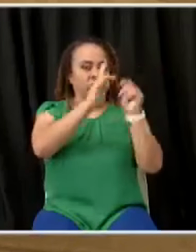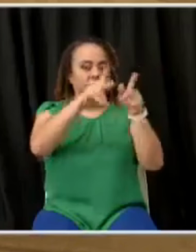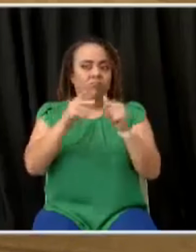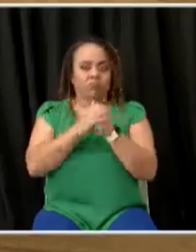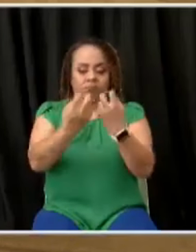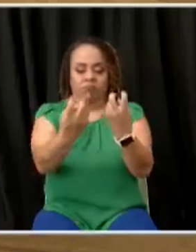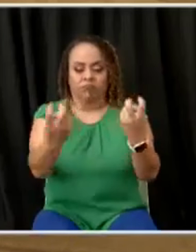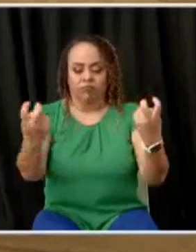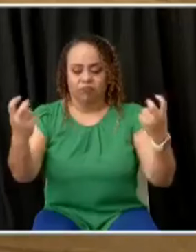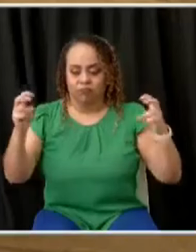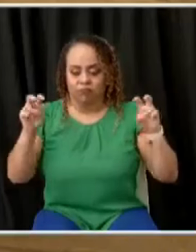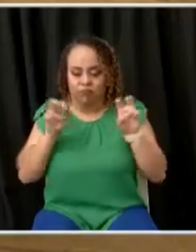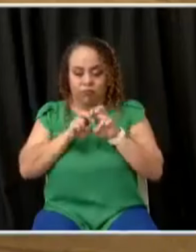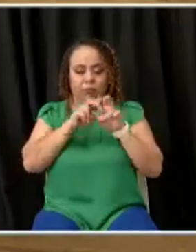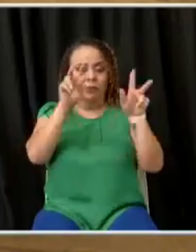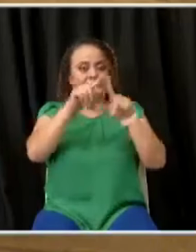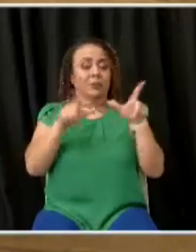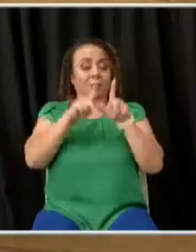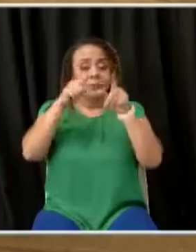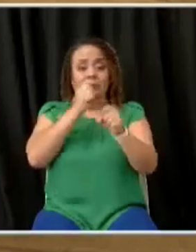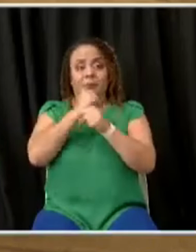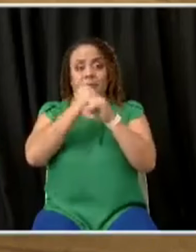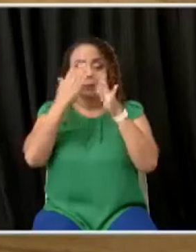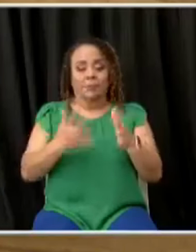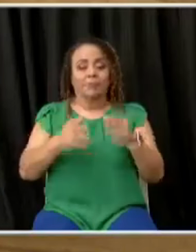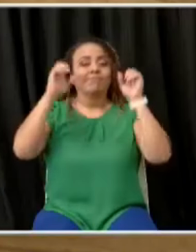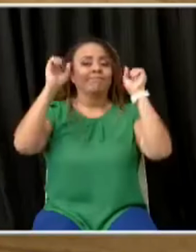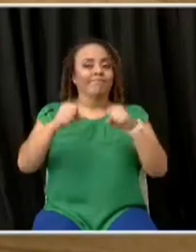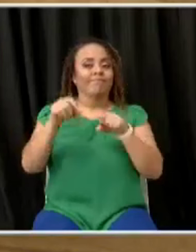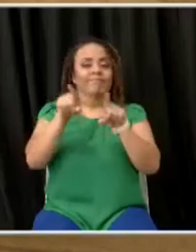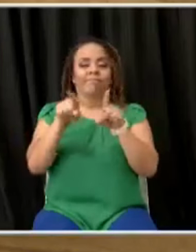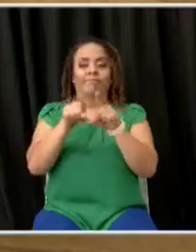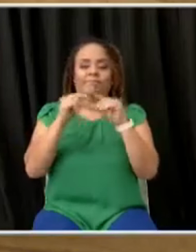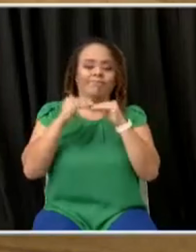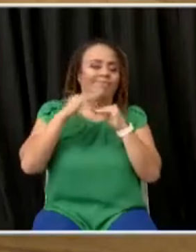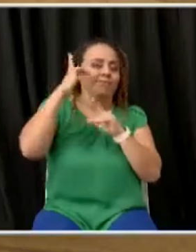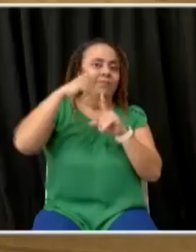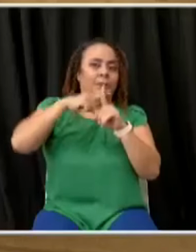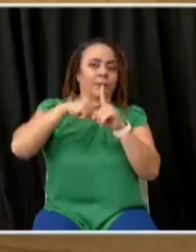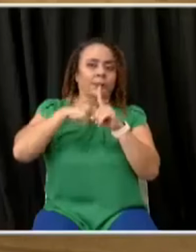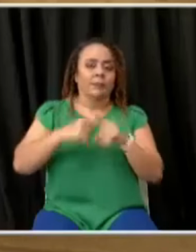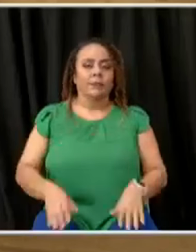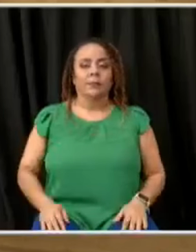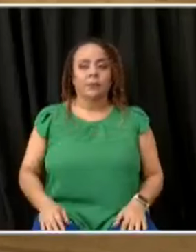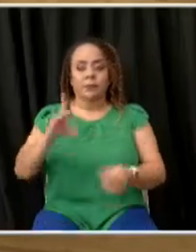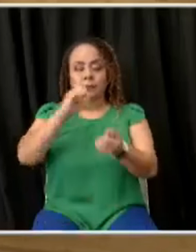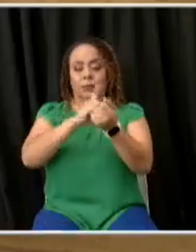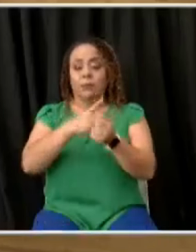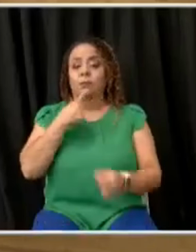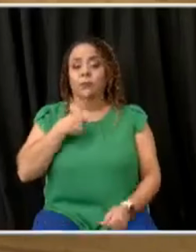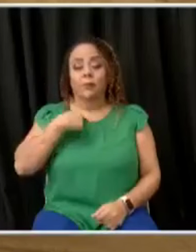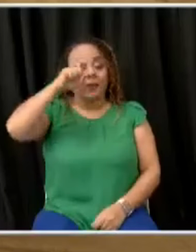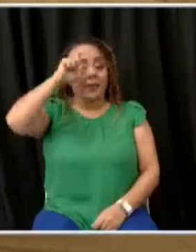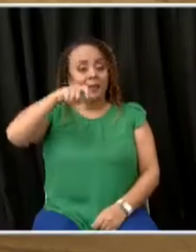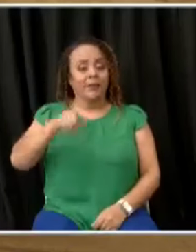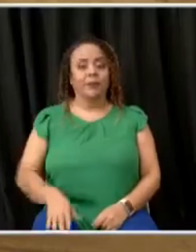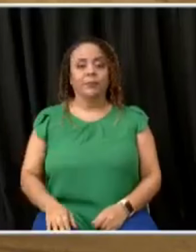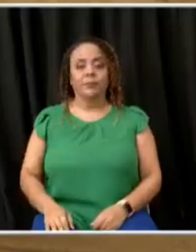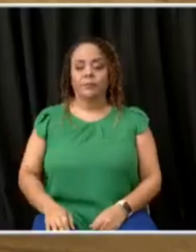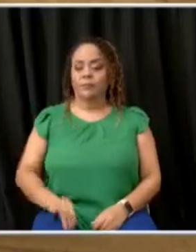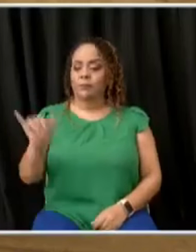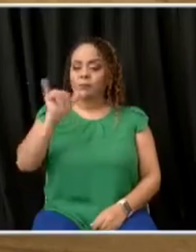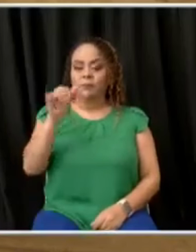son lugares en los que las personas trabajadoras están expuestos también a altas temperaturas y el doctor nos dice deben de tomar las